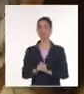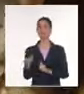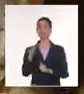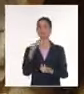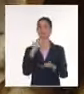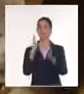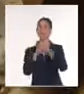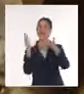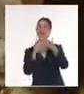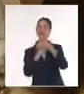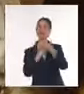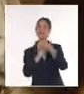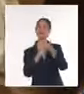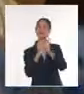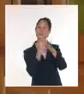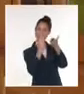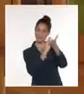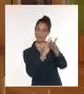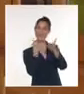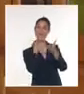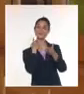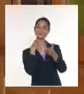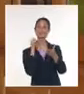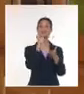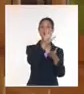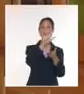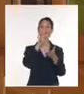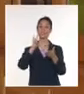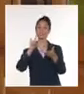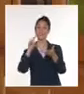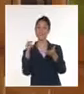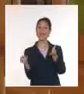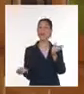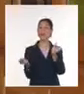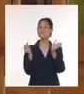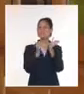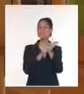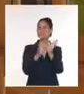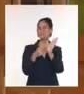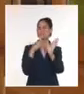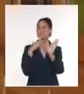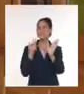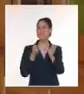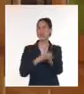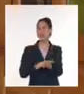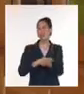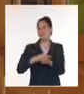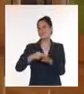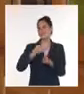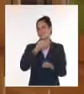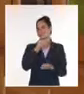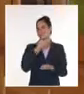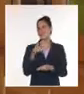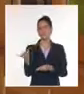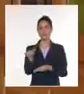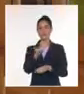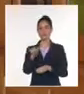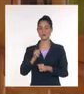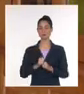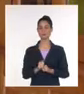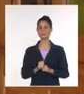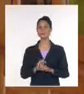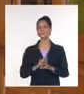año 59, una biografía de Fidel, que para nosotros tiene un valor incalculable, que no la teníamos. Y como te decía anteriormente,